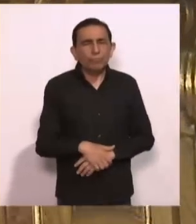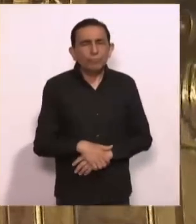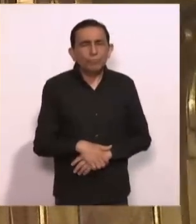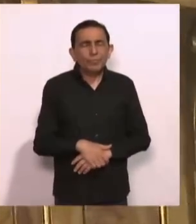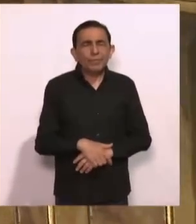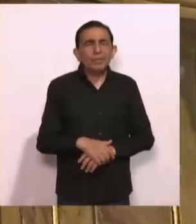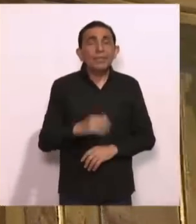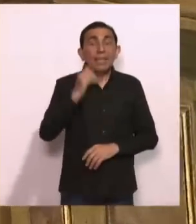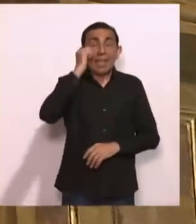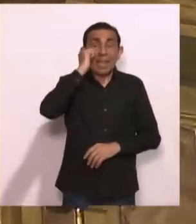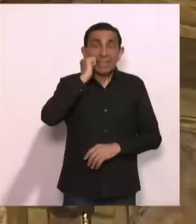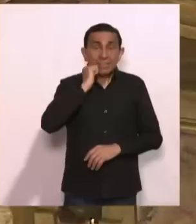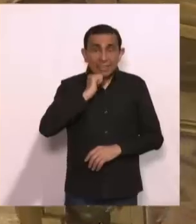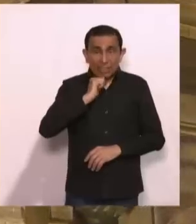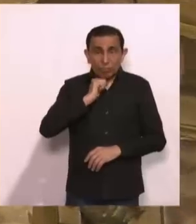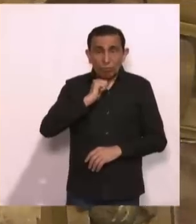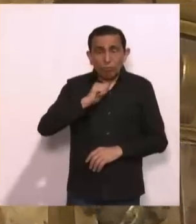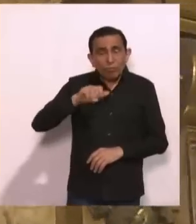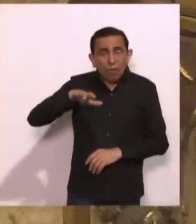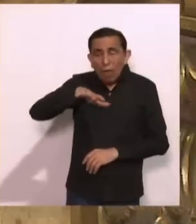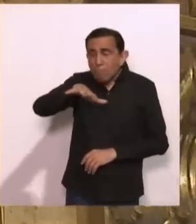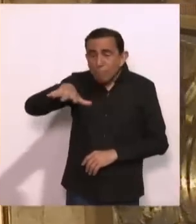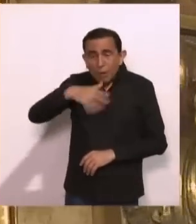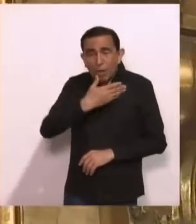El Señor viene a gobernar los pueblos.